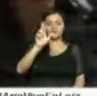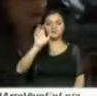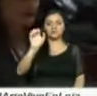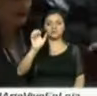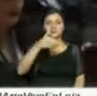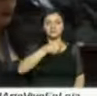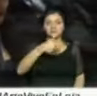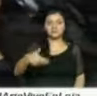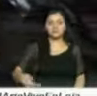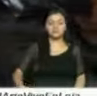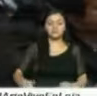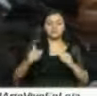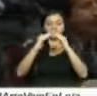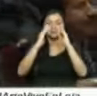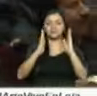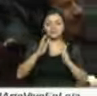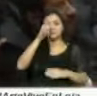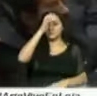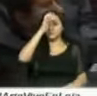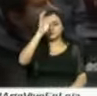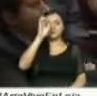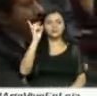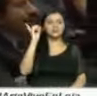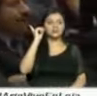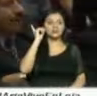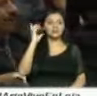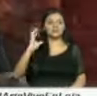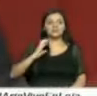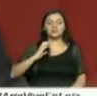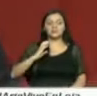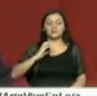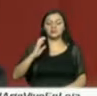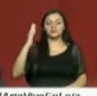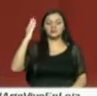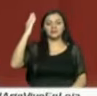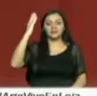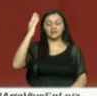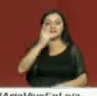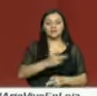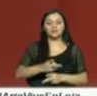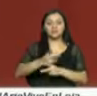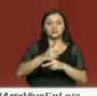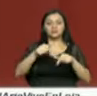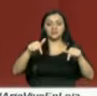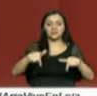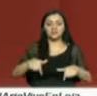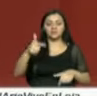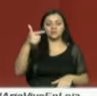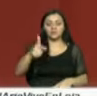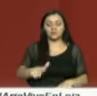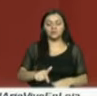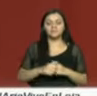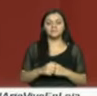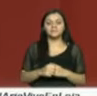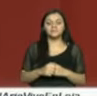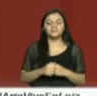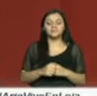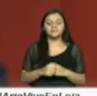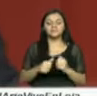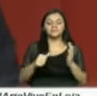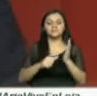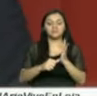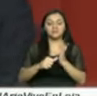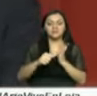Ecuatoriana. A las señoras y señores alcaldes y concejales de la provincia de Loja. A las señoras y señores